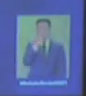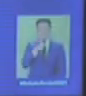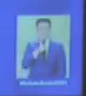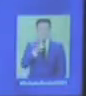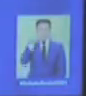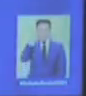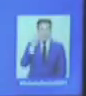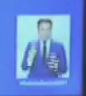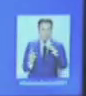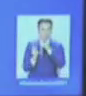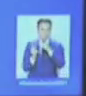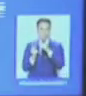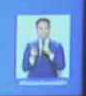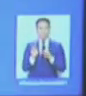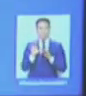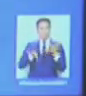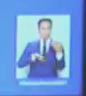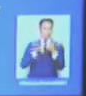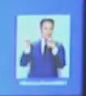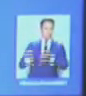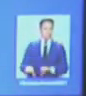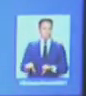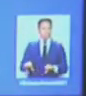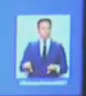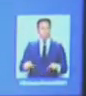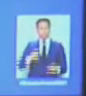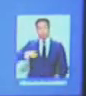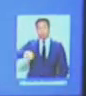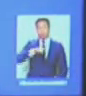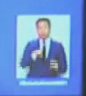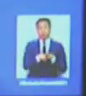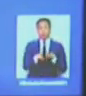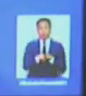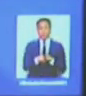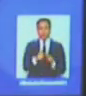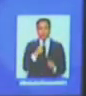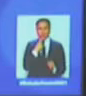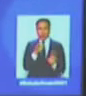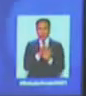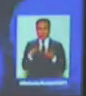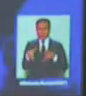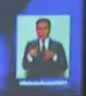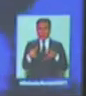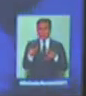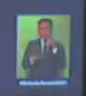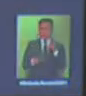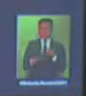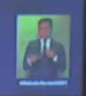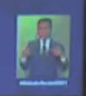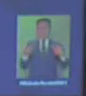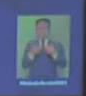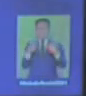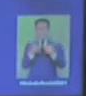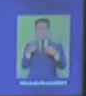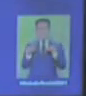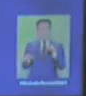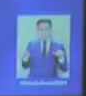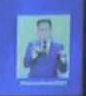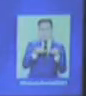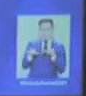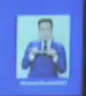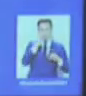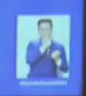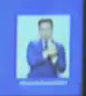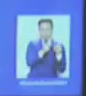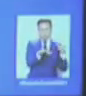que actuar como una suerte de jurado para determinar si es o no culpable de lo